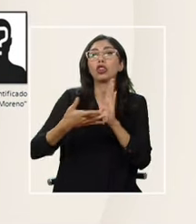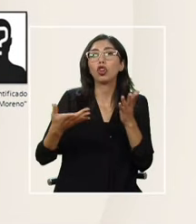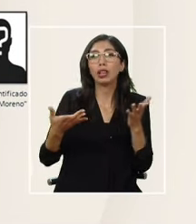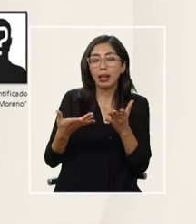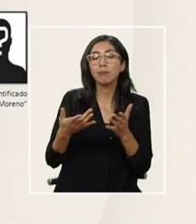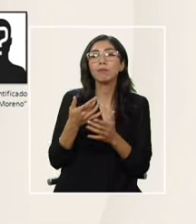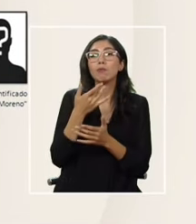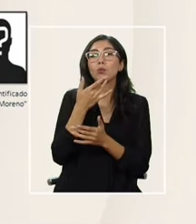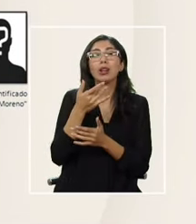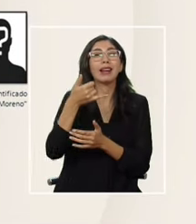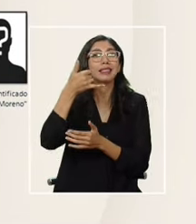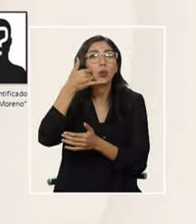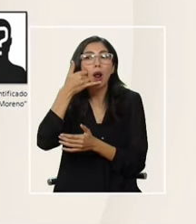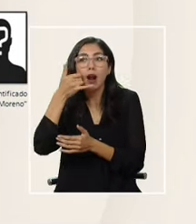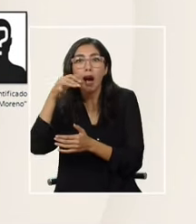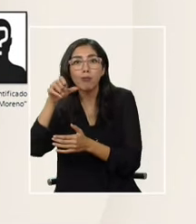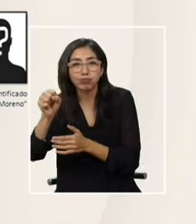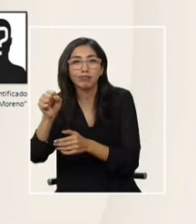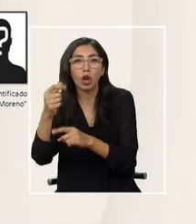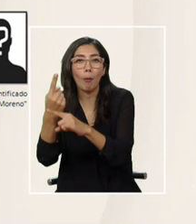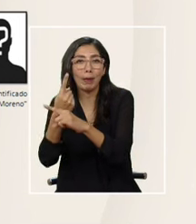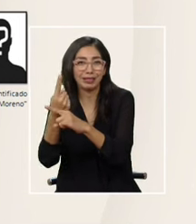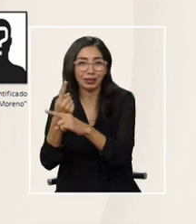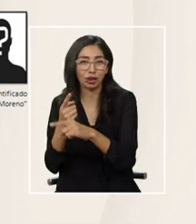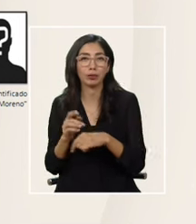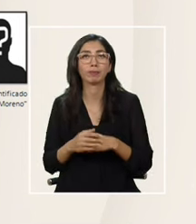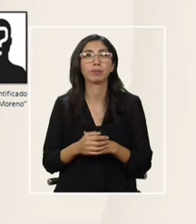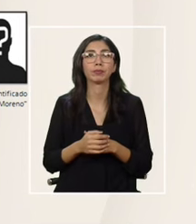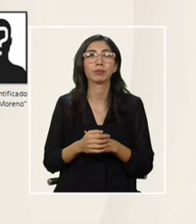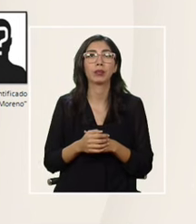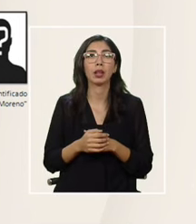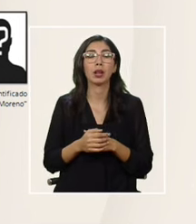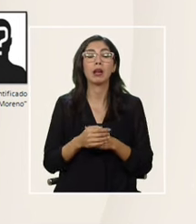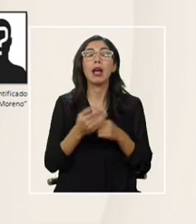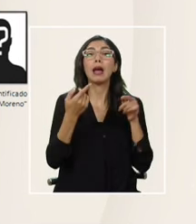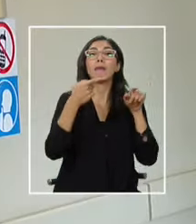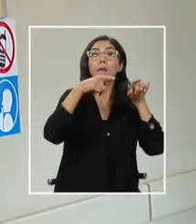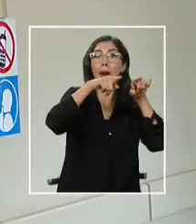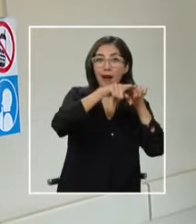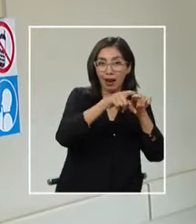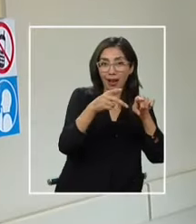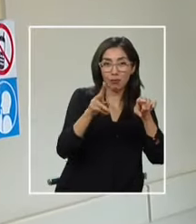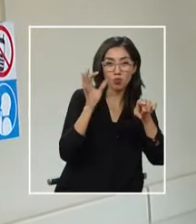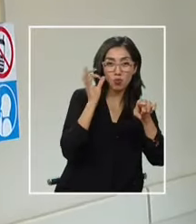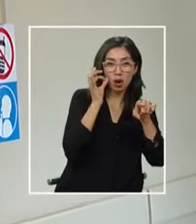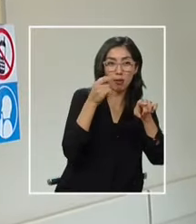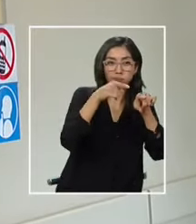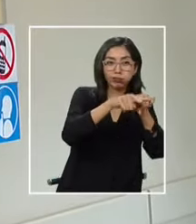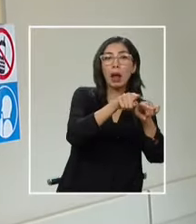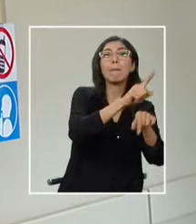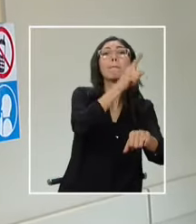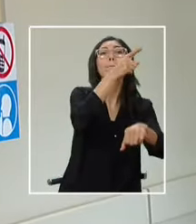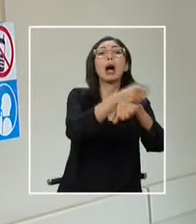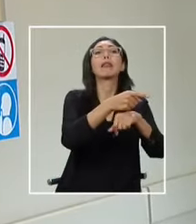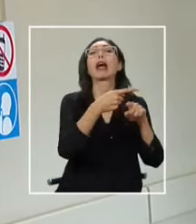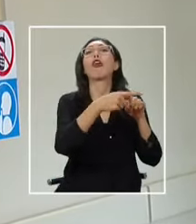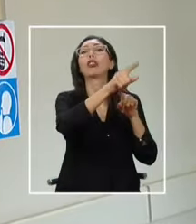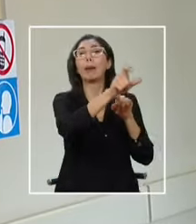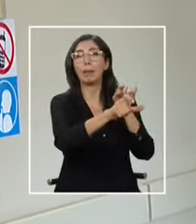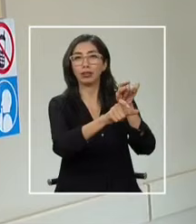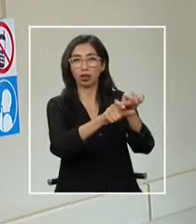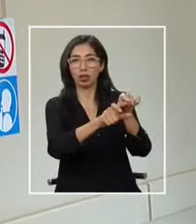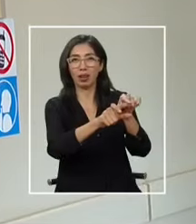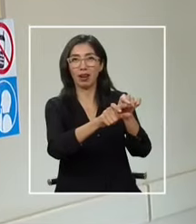comunicaciones. Marco, el cónyuge de una de las dos hermanas, daba instrucciones a un sujeto que era como un mando medio al